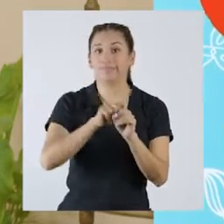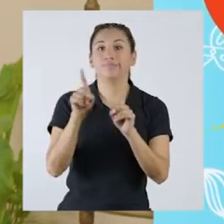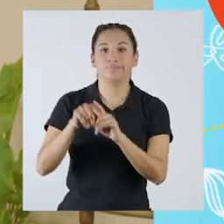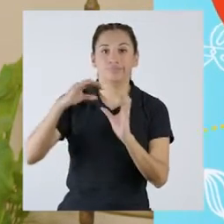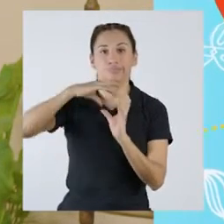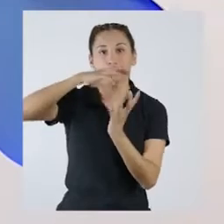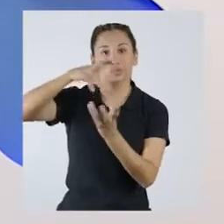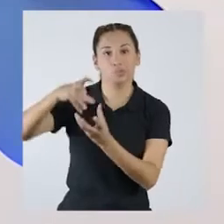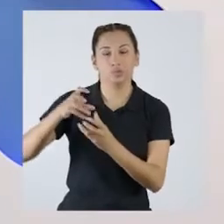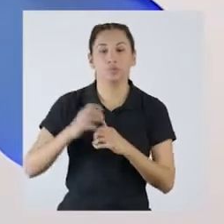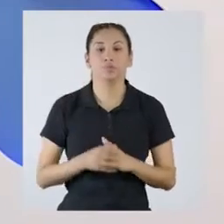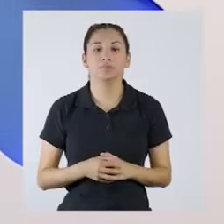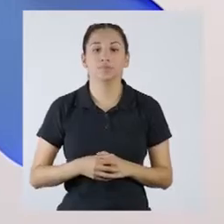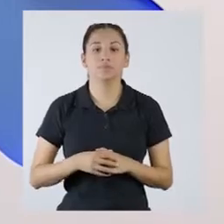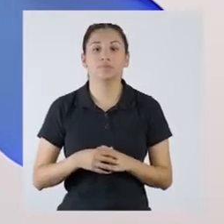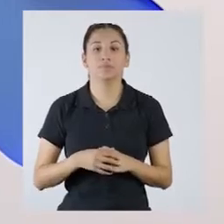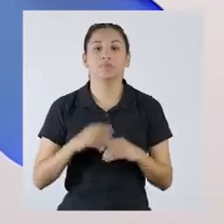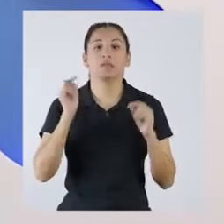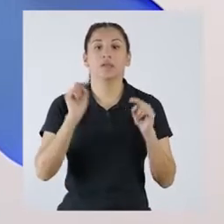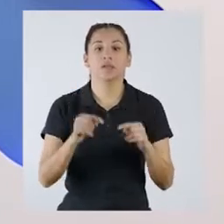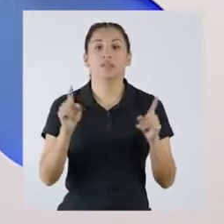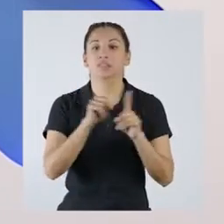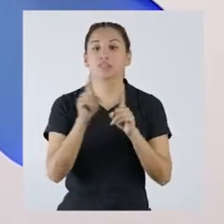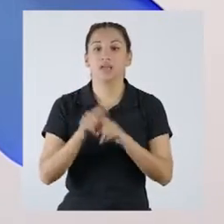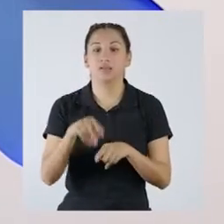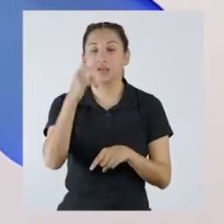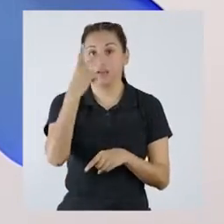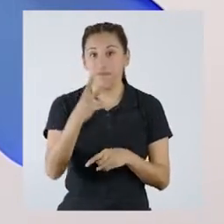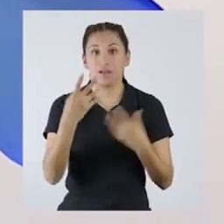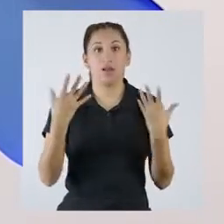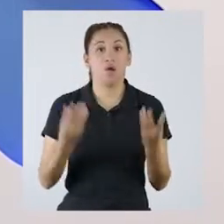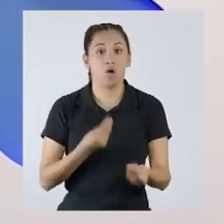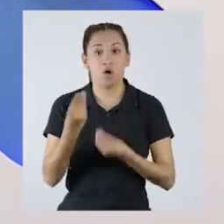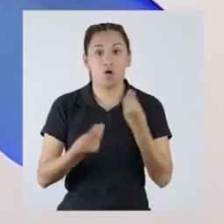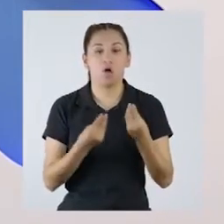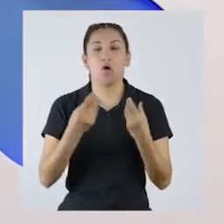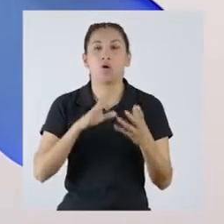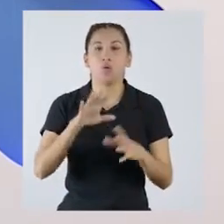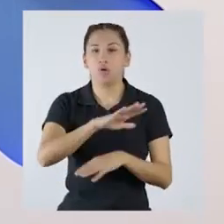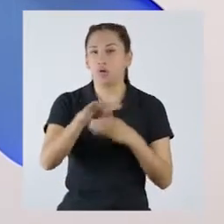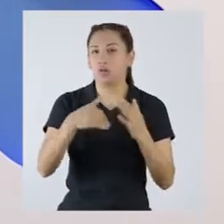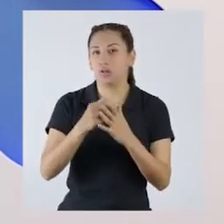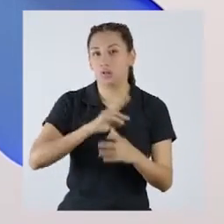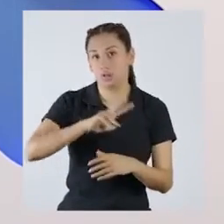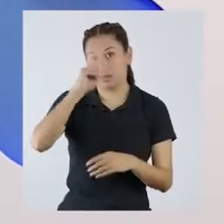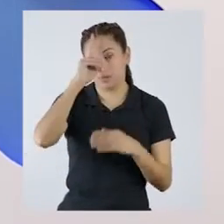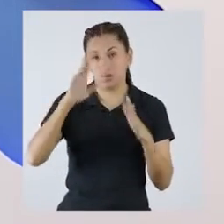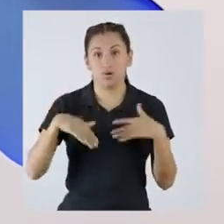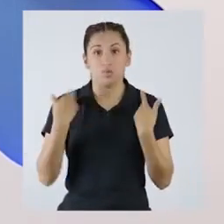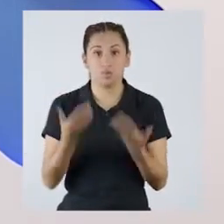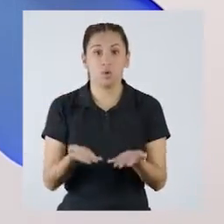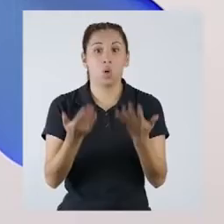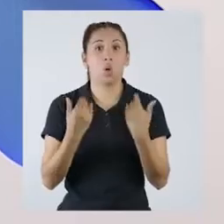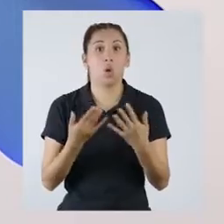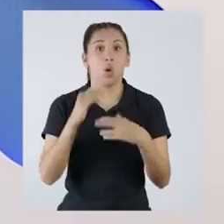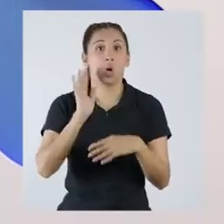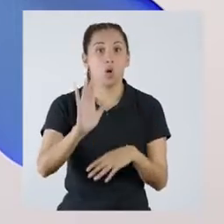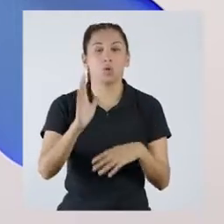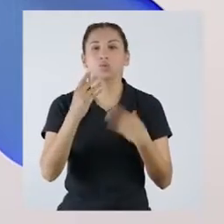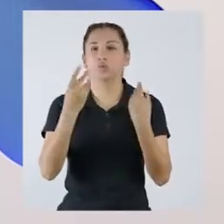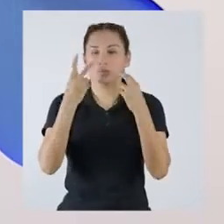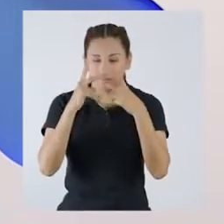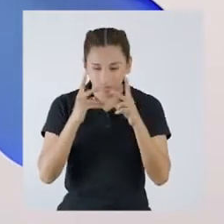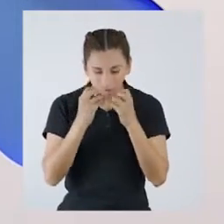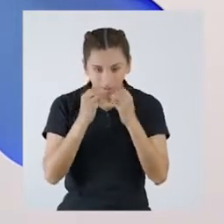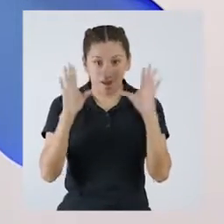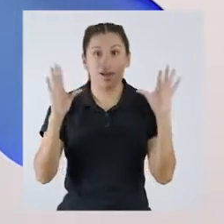para el mundo. He invitado a mi amiga Norma Salinas Revilla, bióloga peruana, para que nos cuente sobre sus hallazgos en